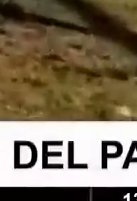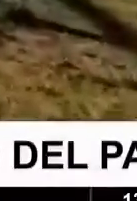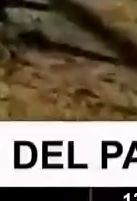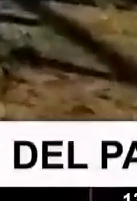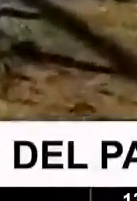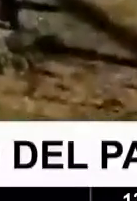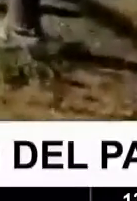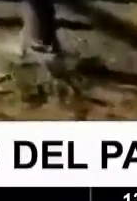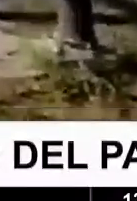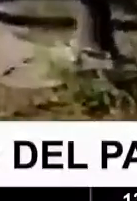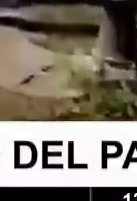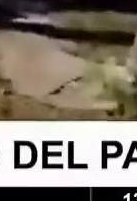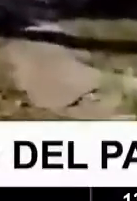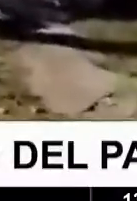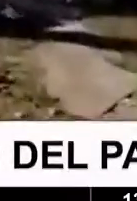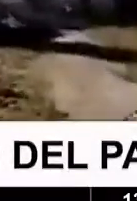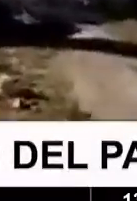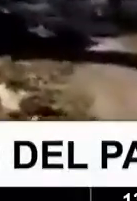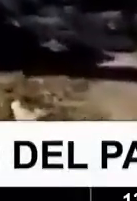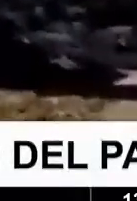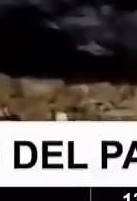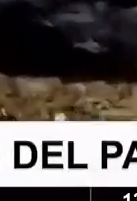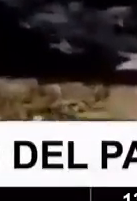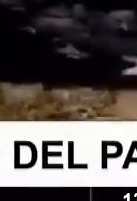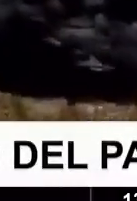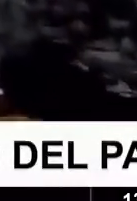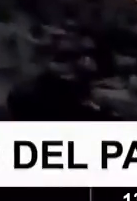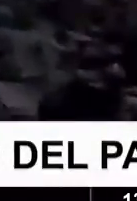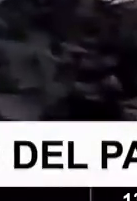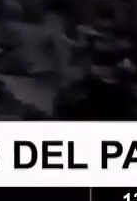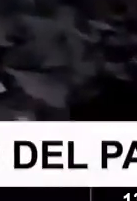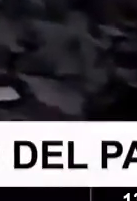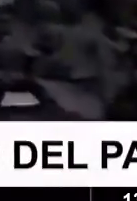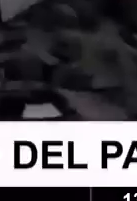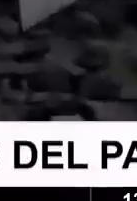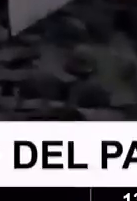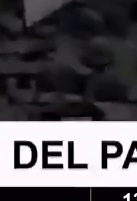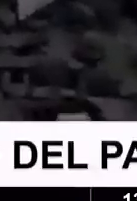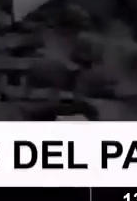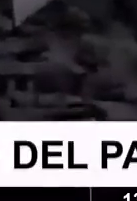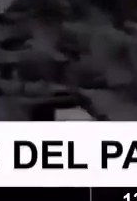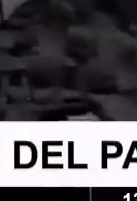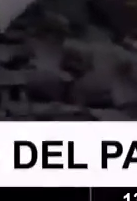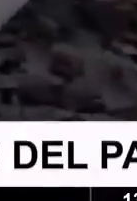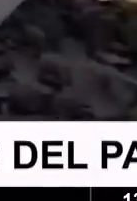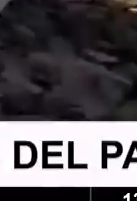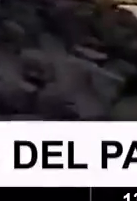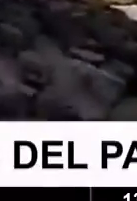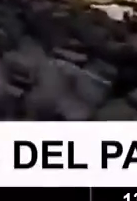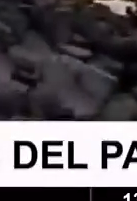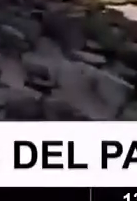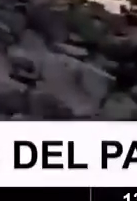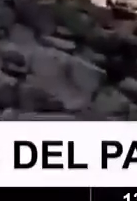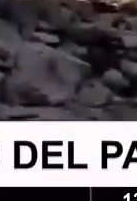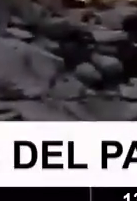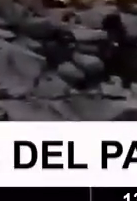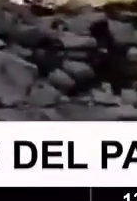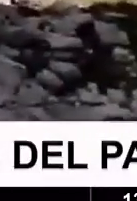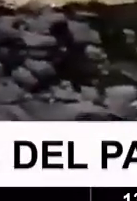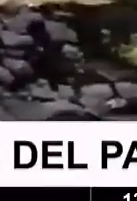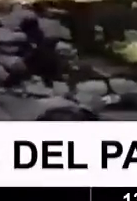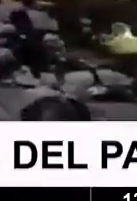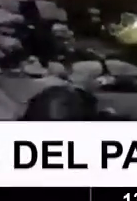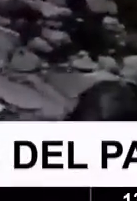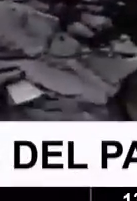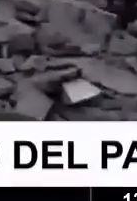calle, robando, cosas así. Está bien, porque de repente las noches no podemos dormir por los balazos, o sea, por los fuegos artificiales y también